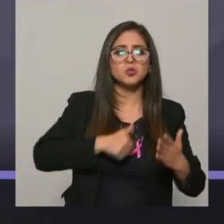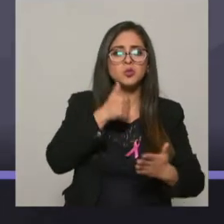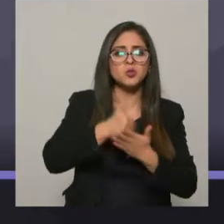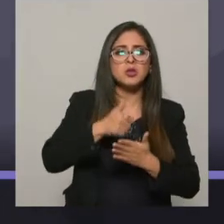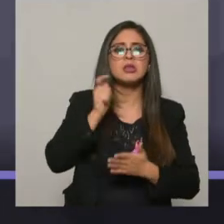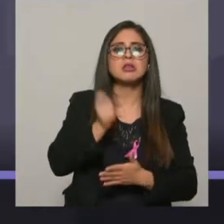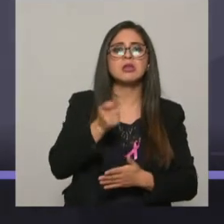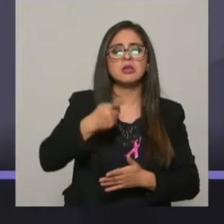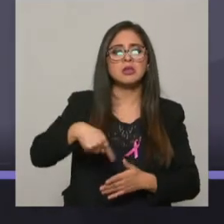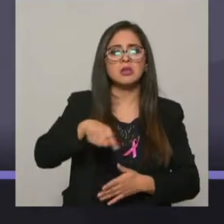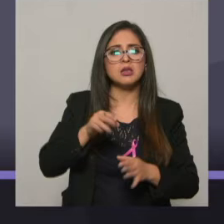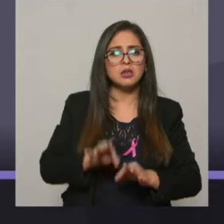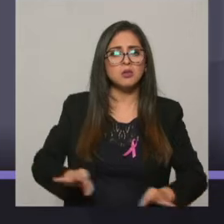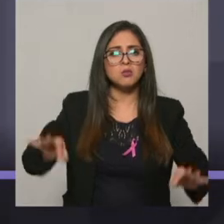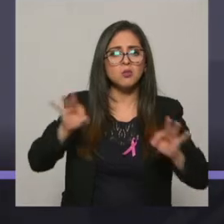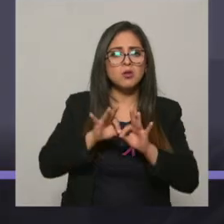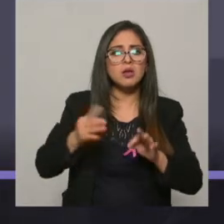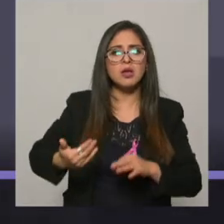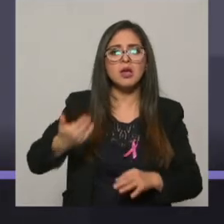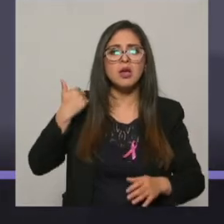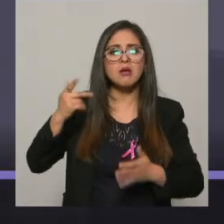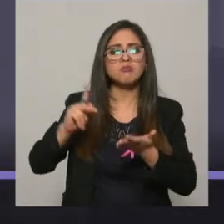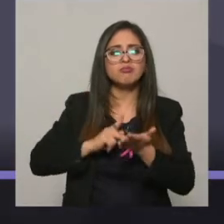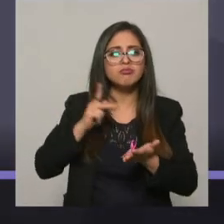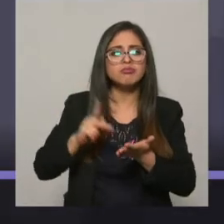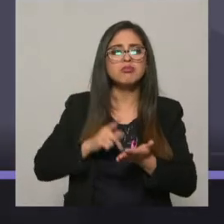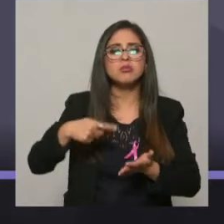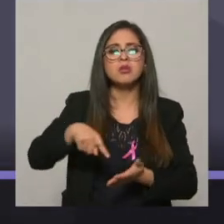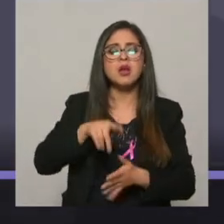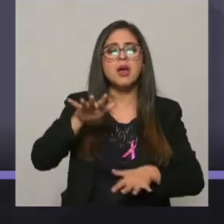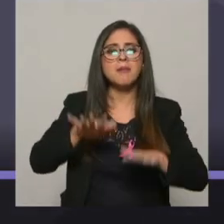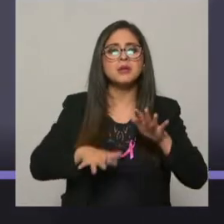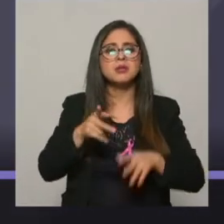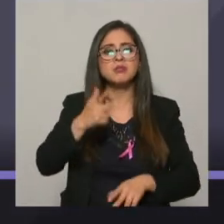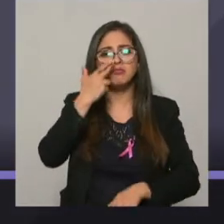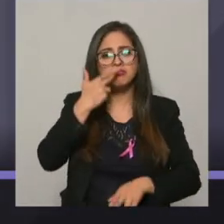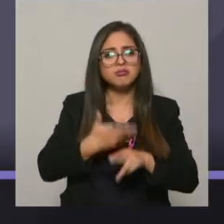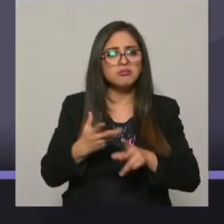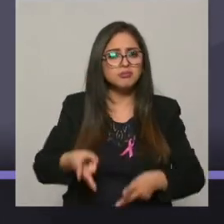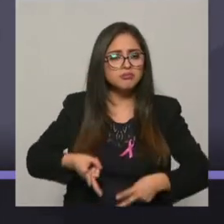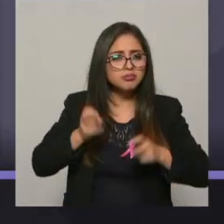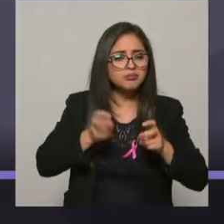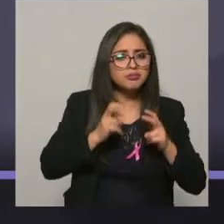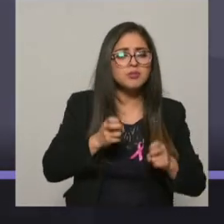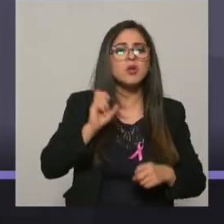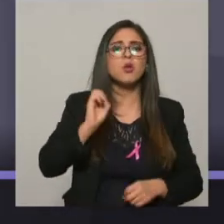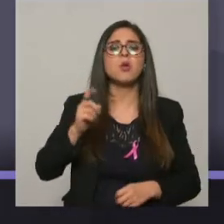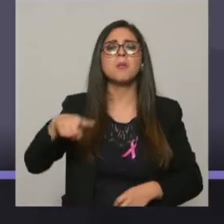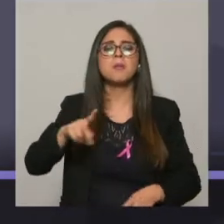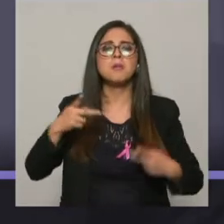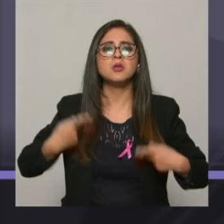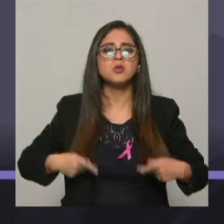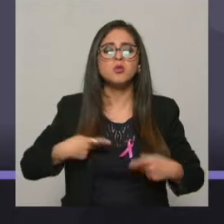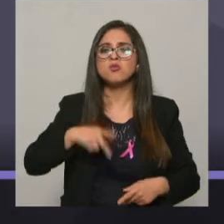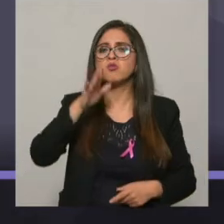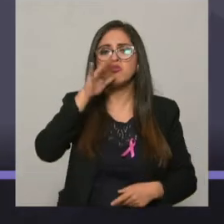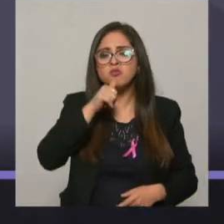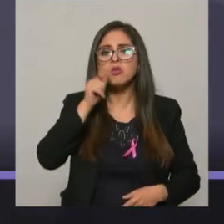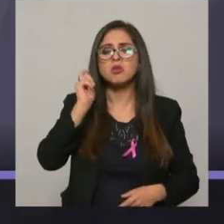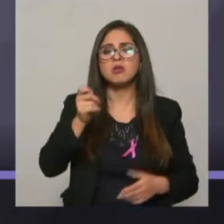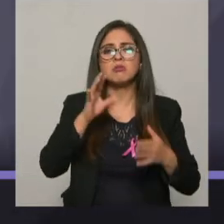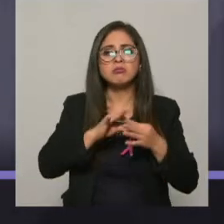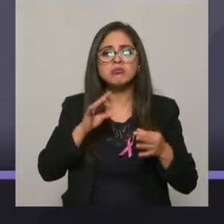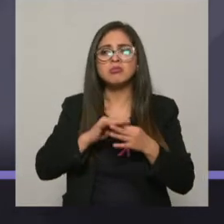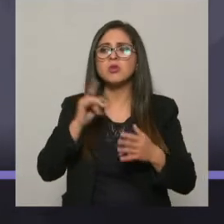importante debido a que muchas veces había delitos que se cometían y las personas no podían trasladarse en ese momento al